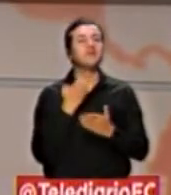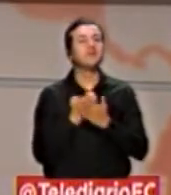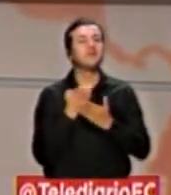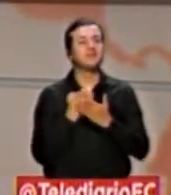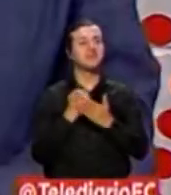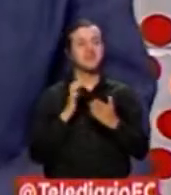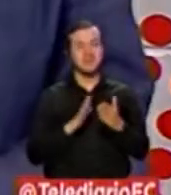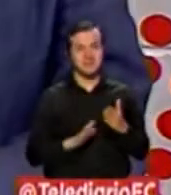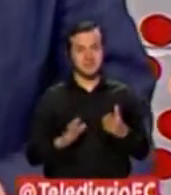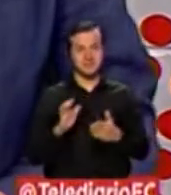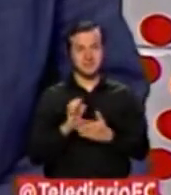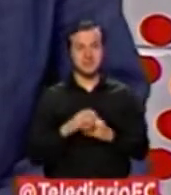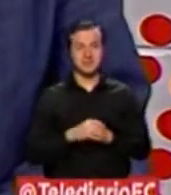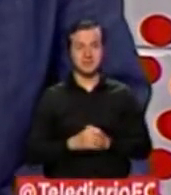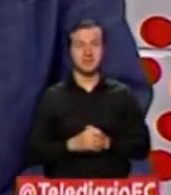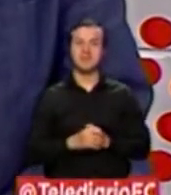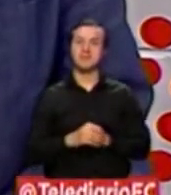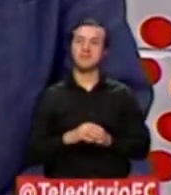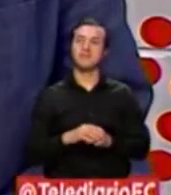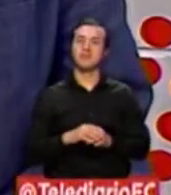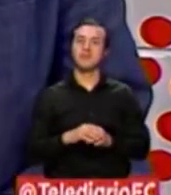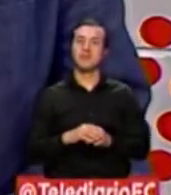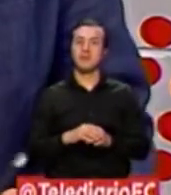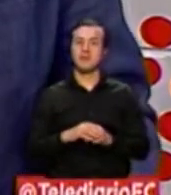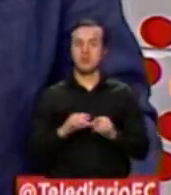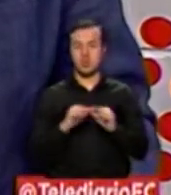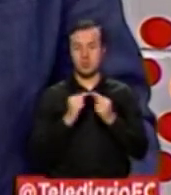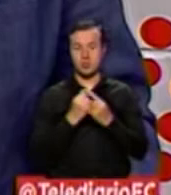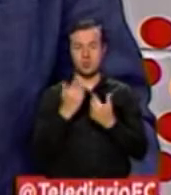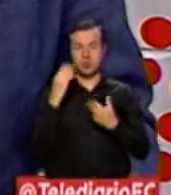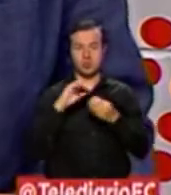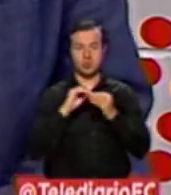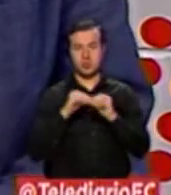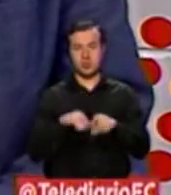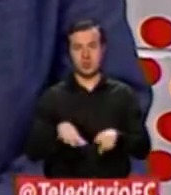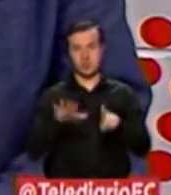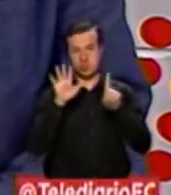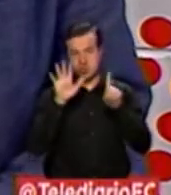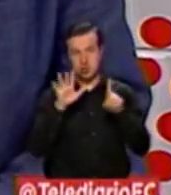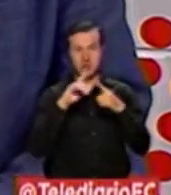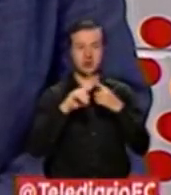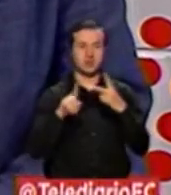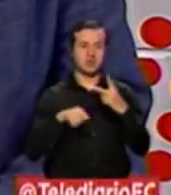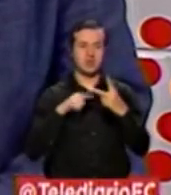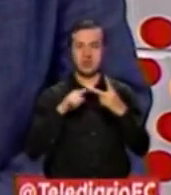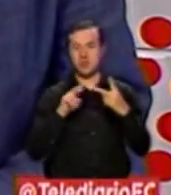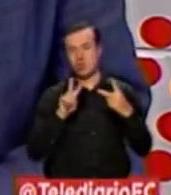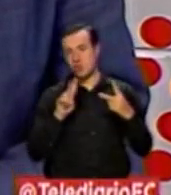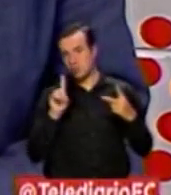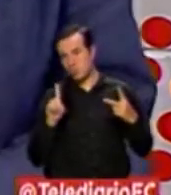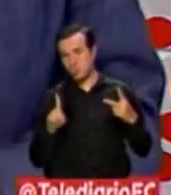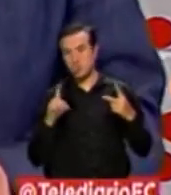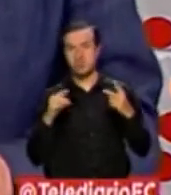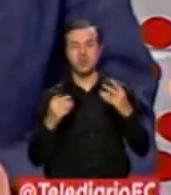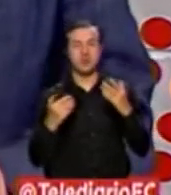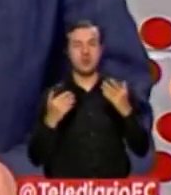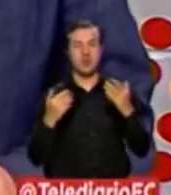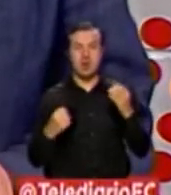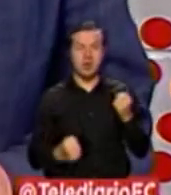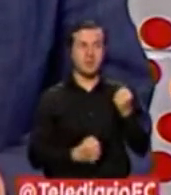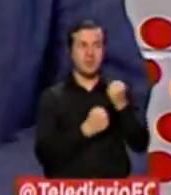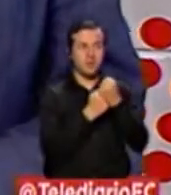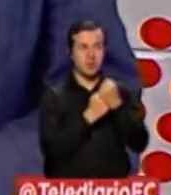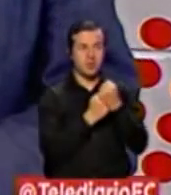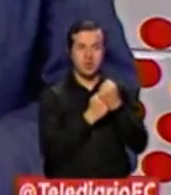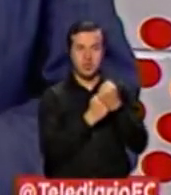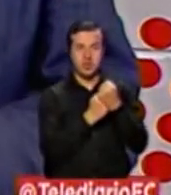país. Pero el rápido aplauso del Partido Social Cristiano y de Creo ante la designación del nuevo vicepresidente, o al menos su